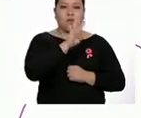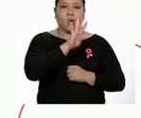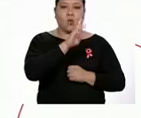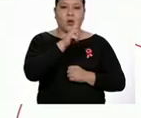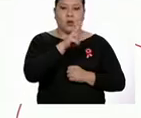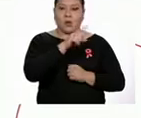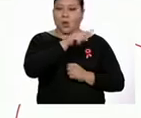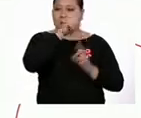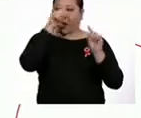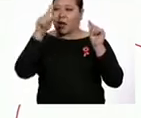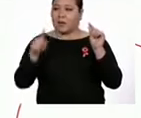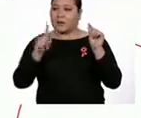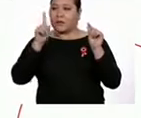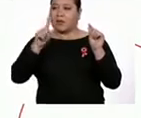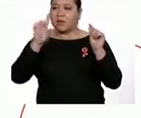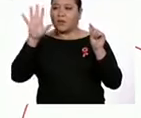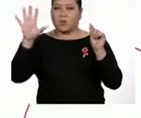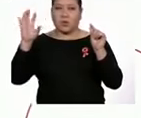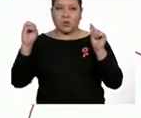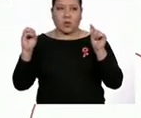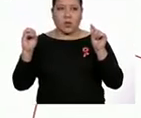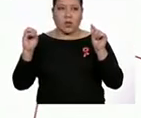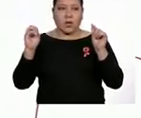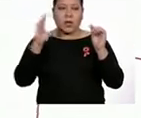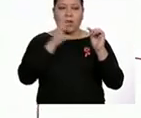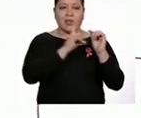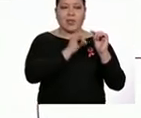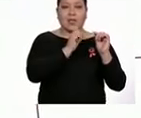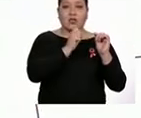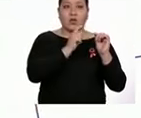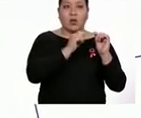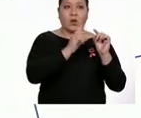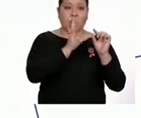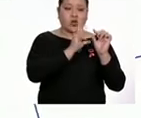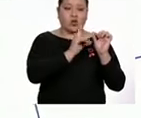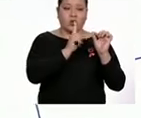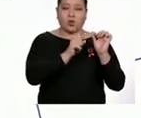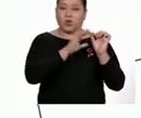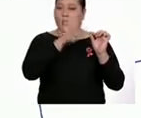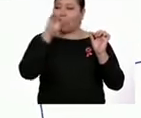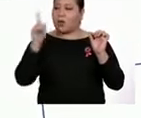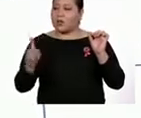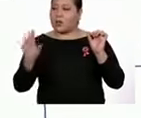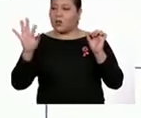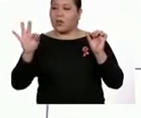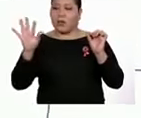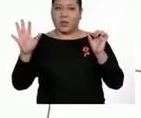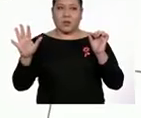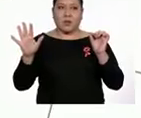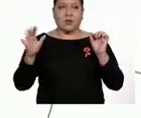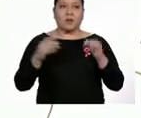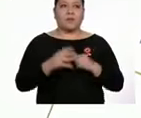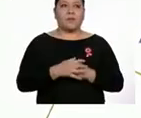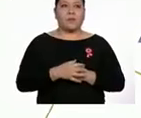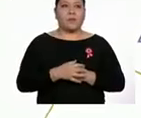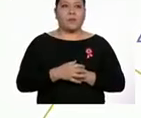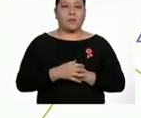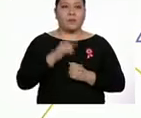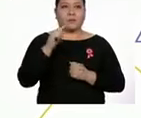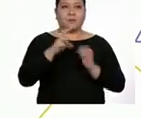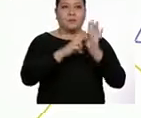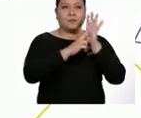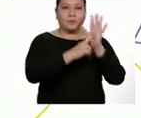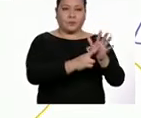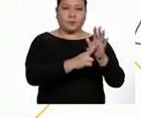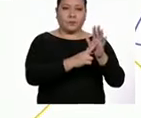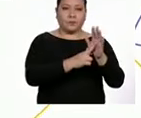142 hasta 150 y la diastólica fue de 81 hasta 95. Ahora, si lo